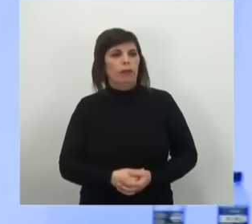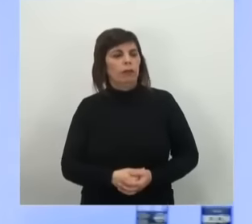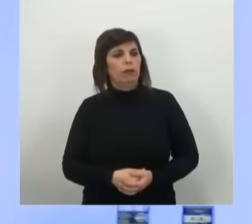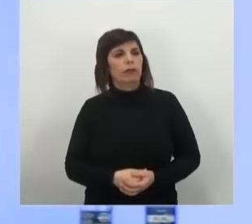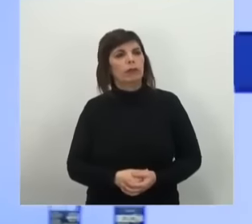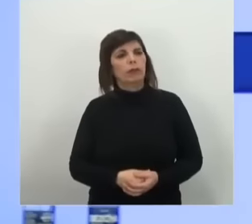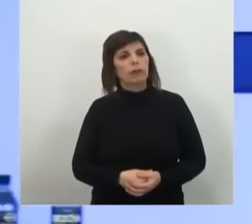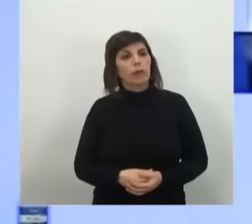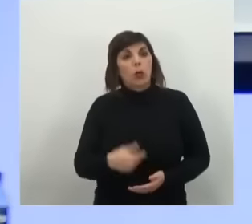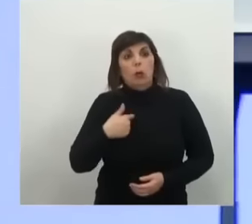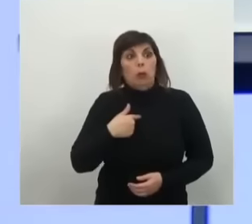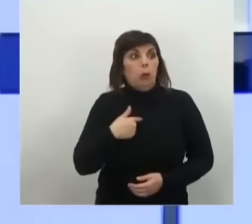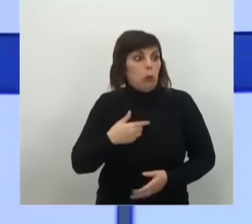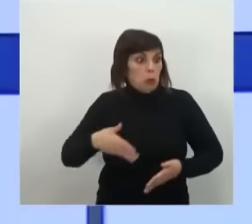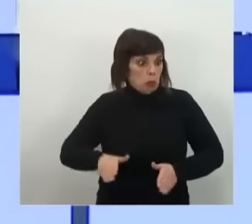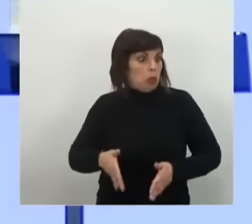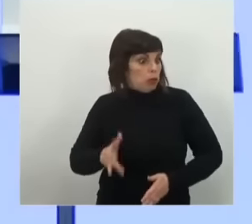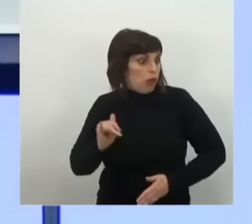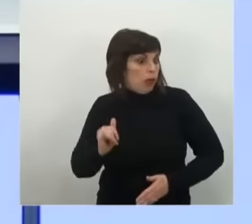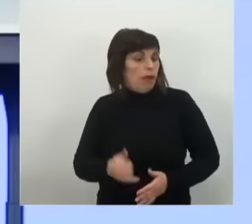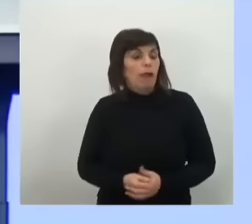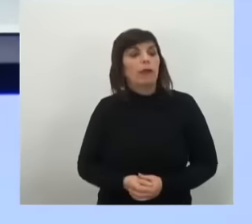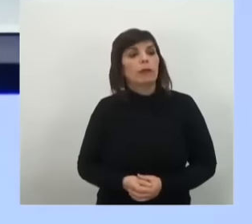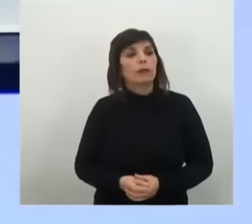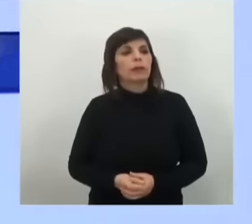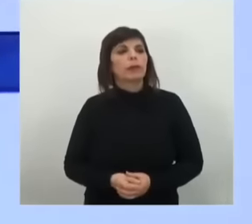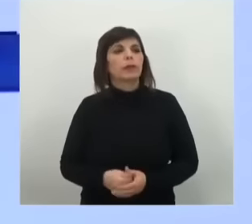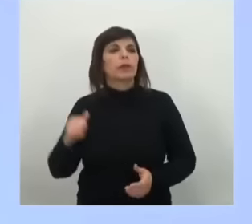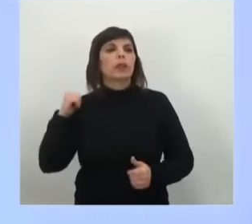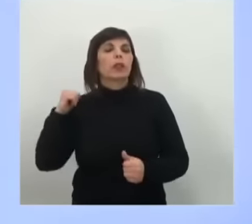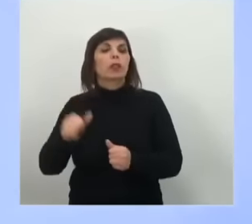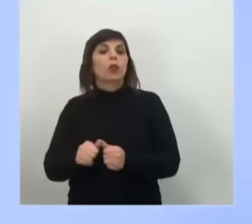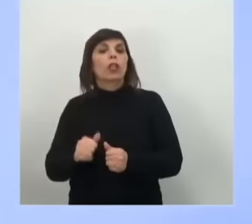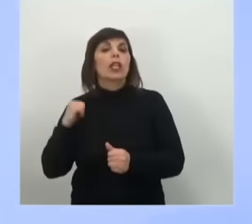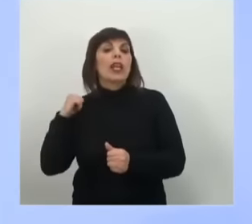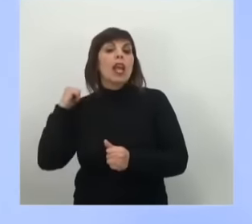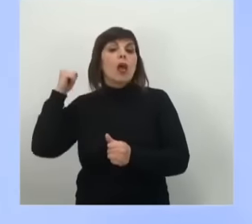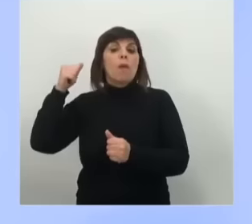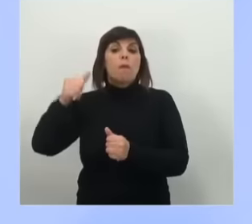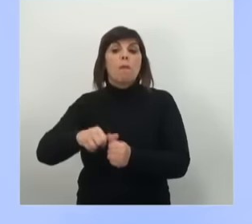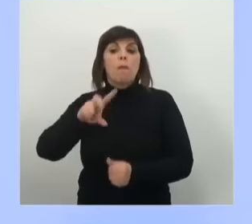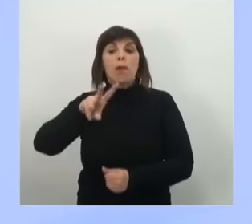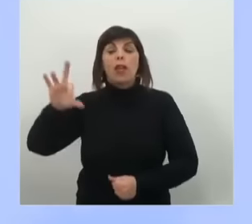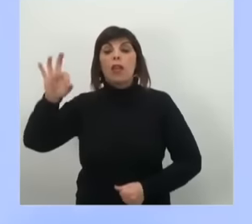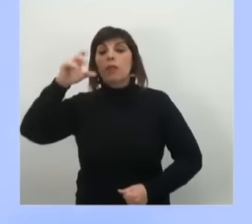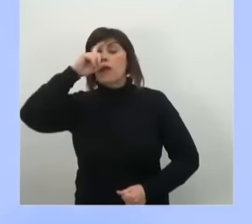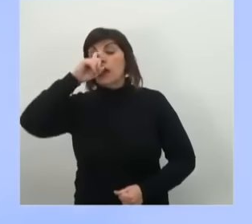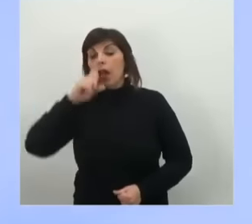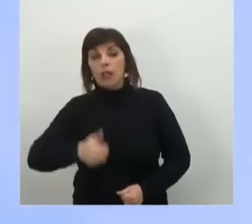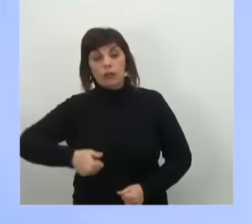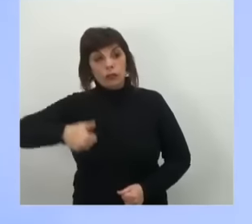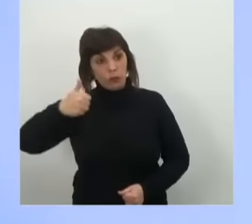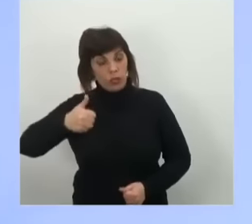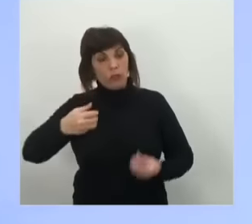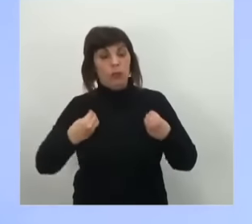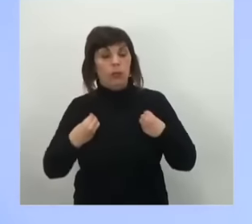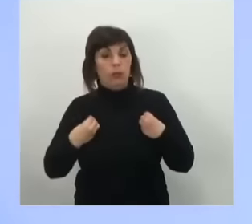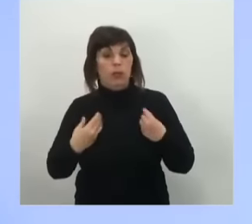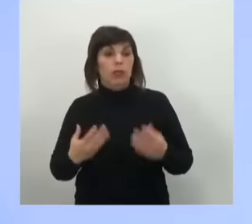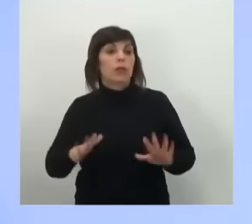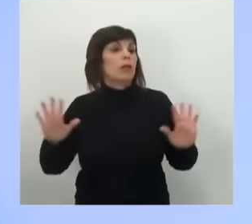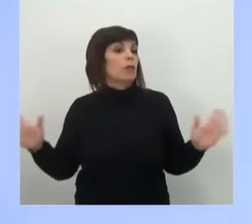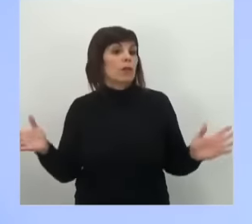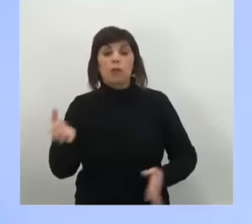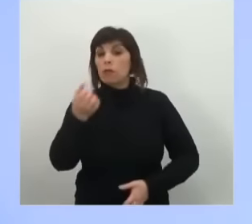tienes Y entonces él me dijo viviste como 20 años de regalo quiere decir que Dios te quiere mucho pero no hay